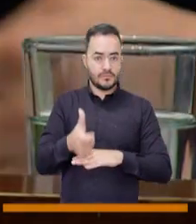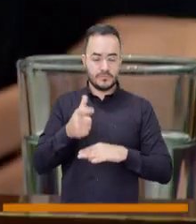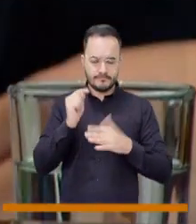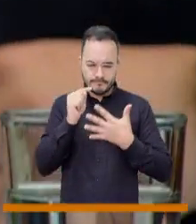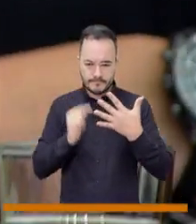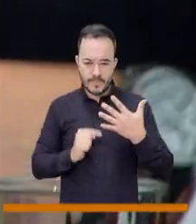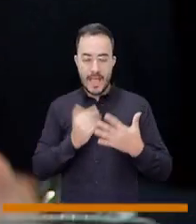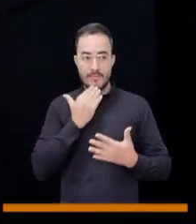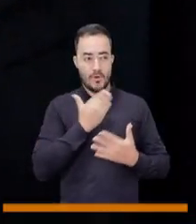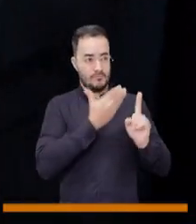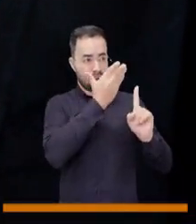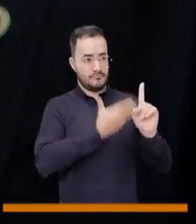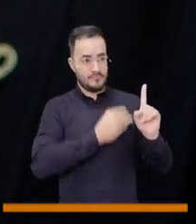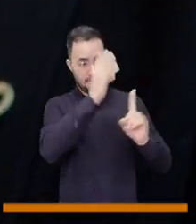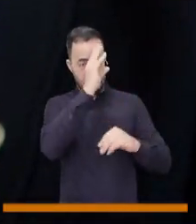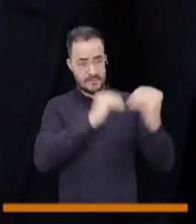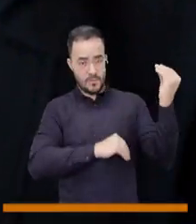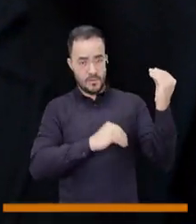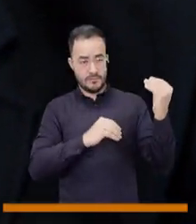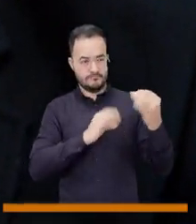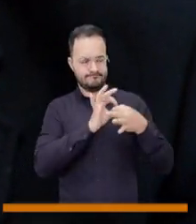porque no estoy de acuerdo con el gobernante.